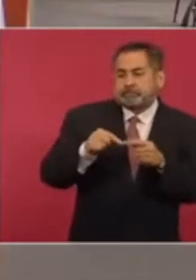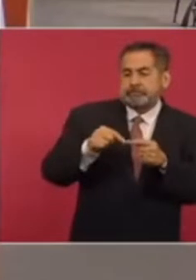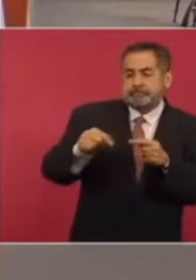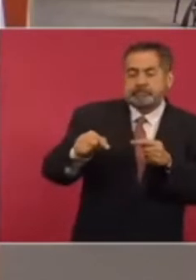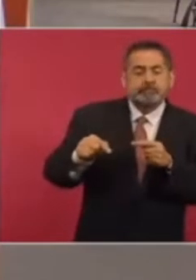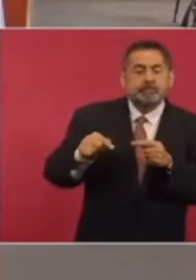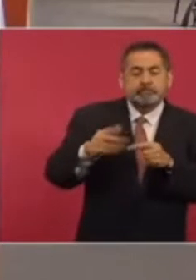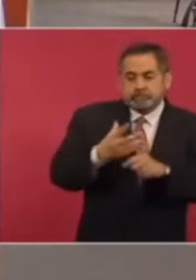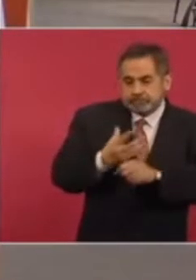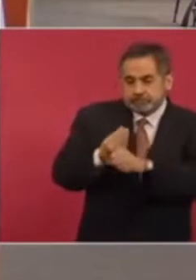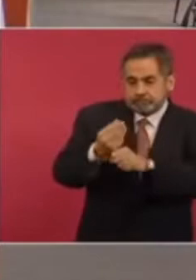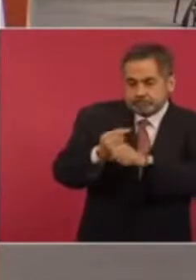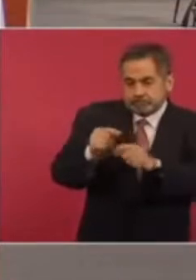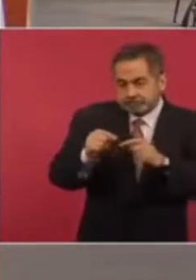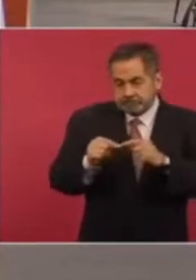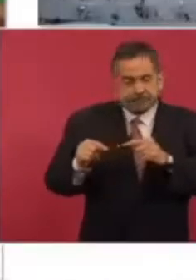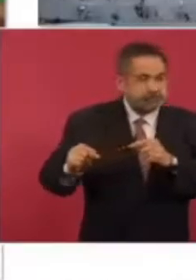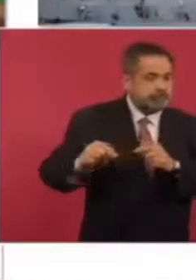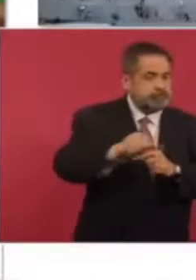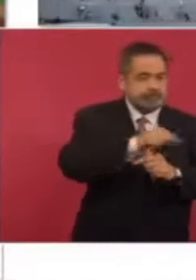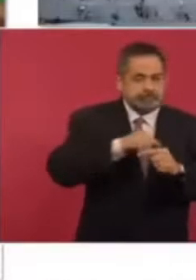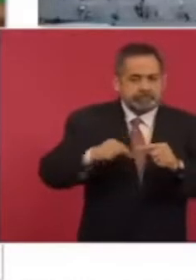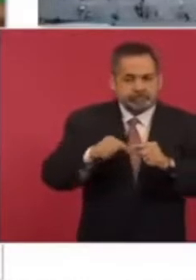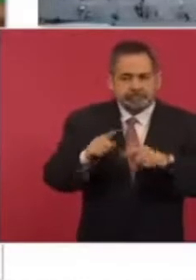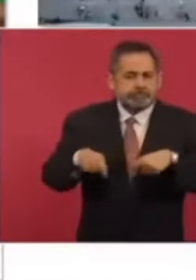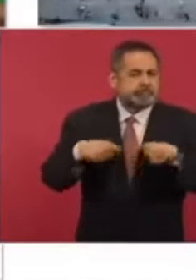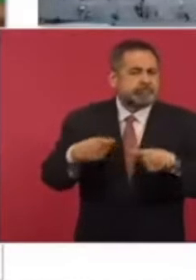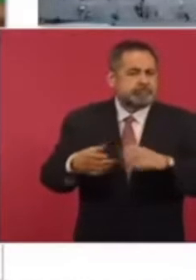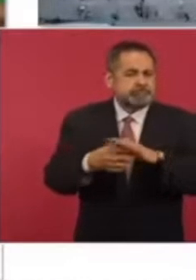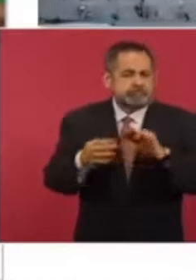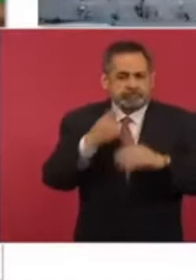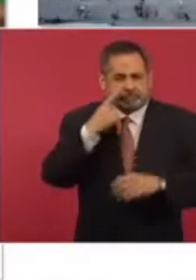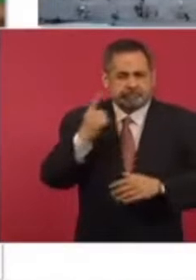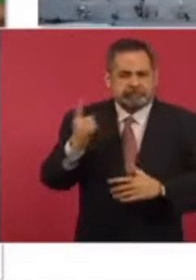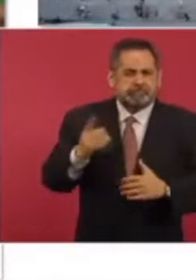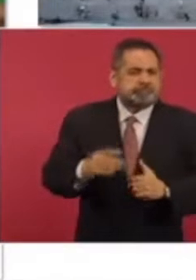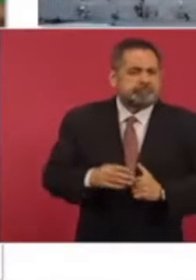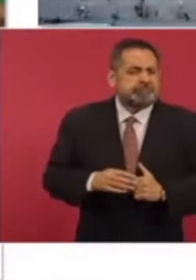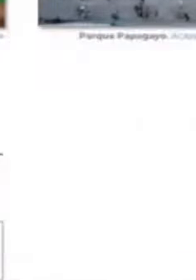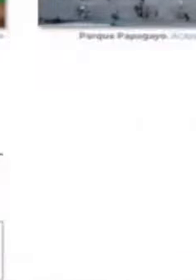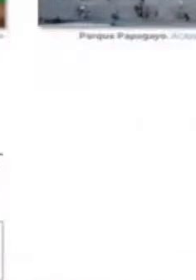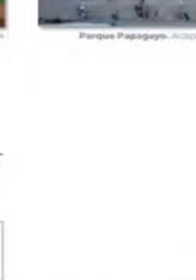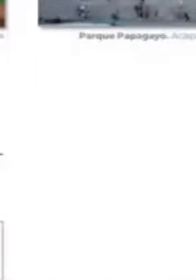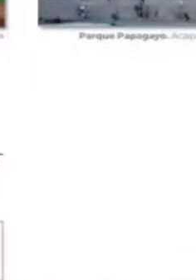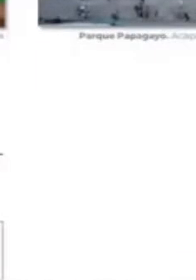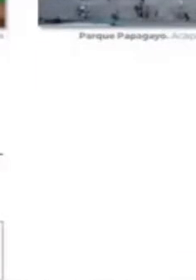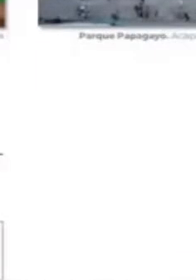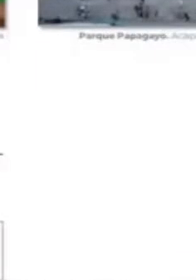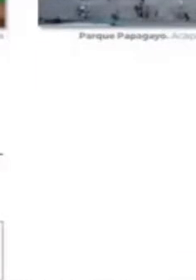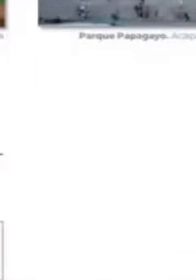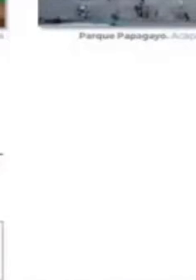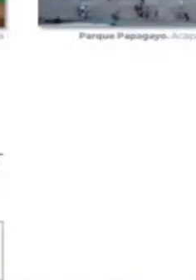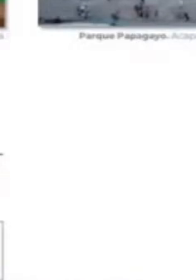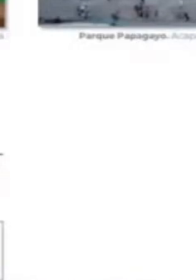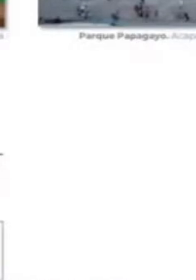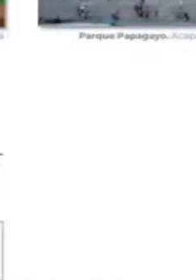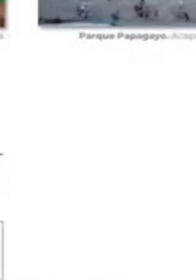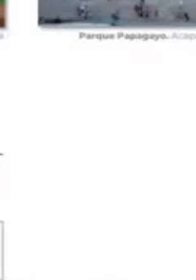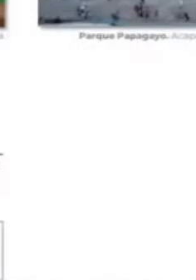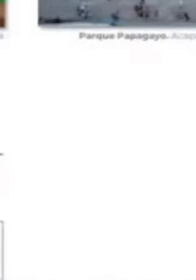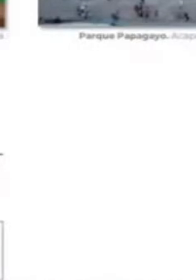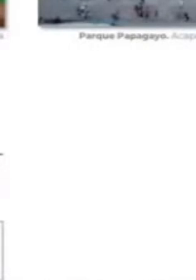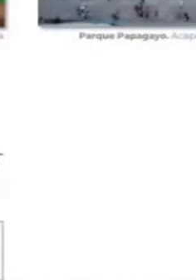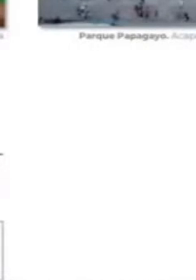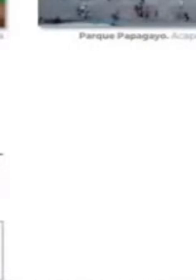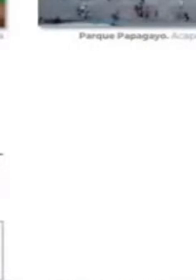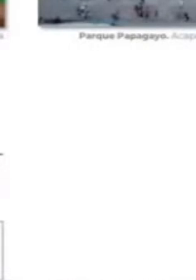las intervenciones. Ese es el radio de actuación que estamos tomando en consideración. Y hoy en día tenemos un total de 28 reconocimientos